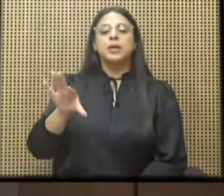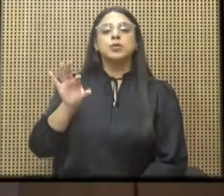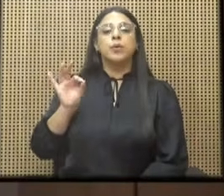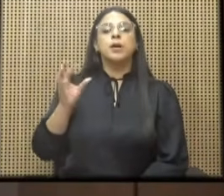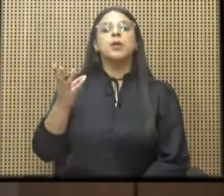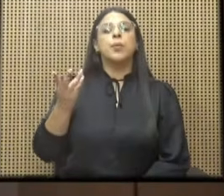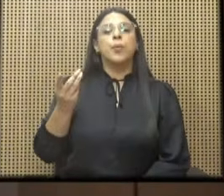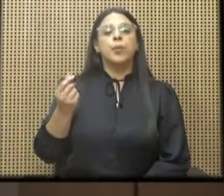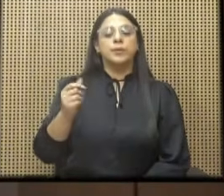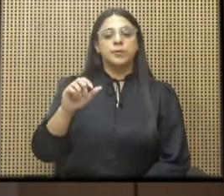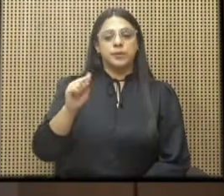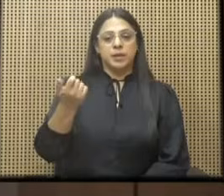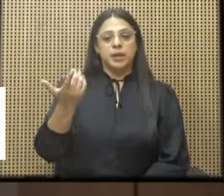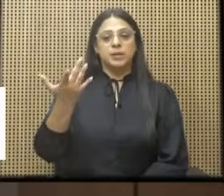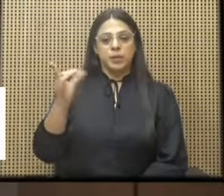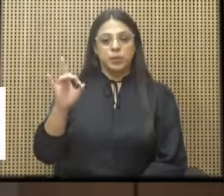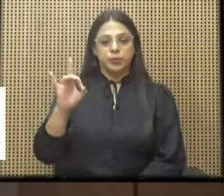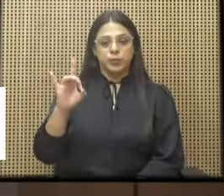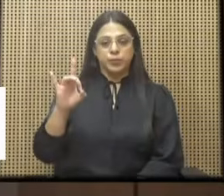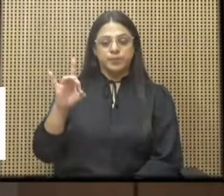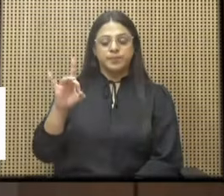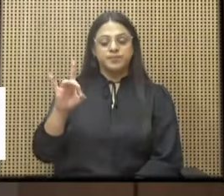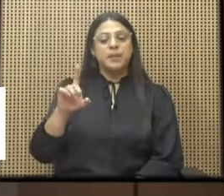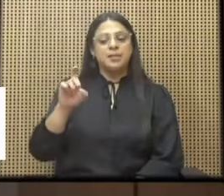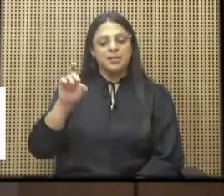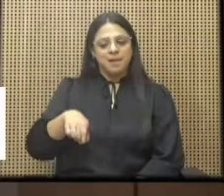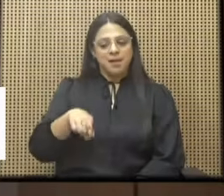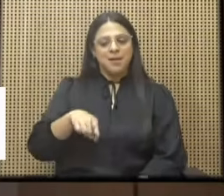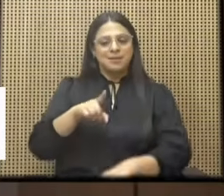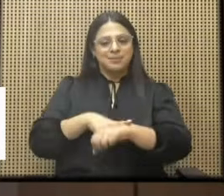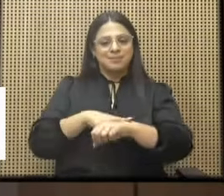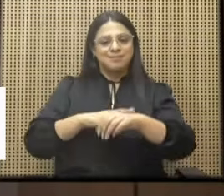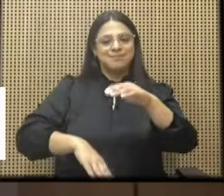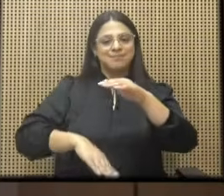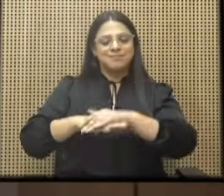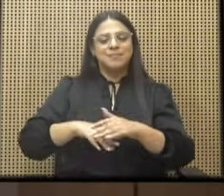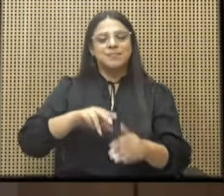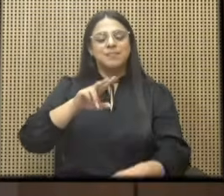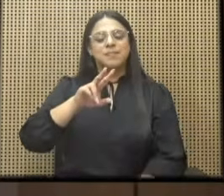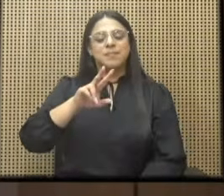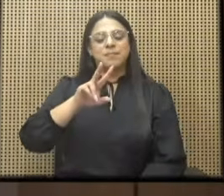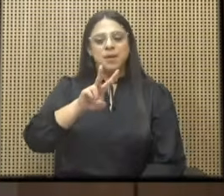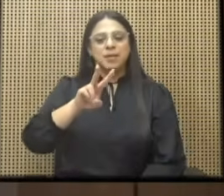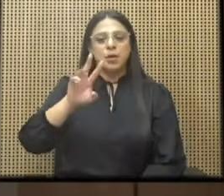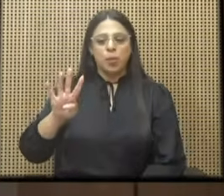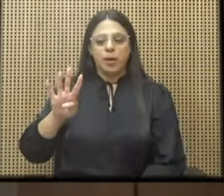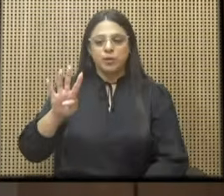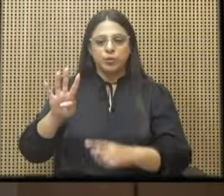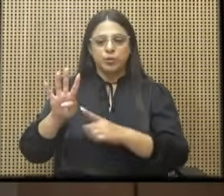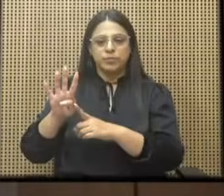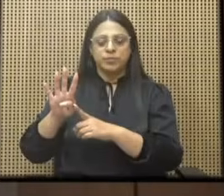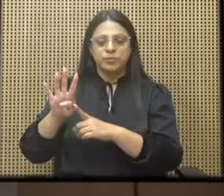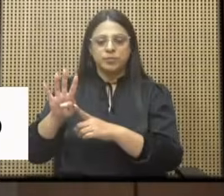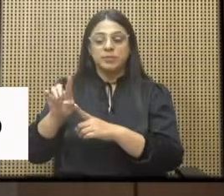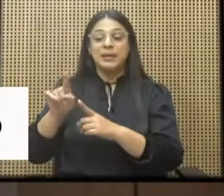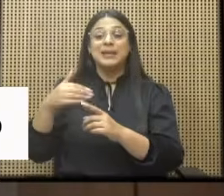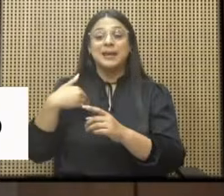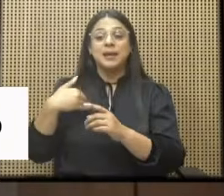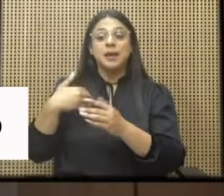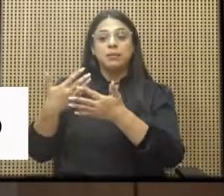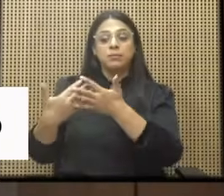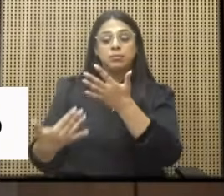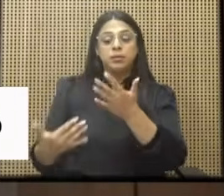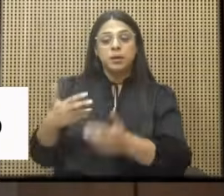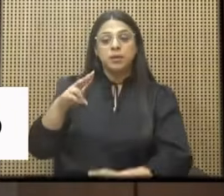18. Tenían que escoger 24, tenían 34 y escogieron 18. ¿Qué